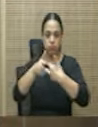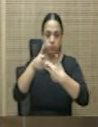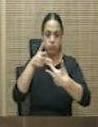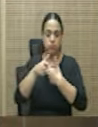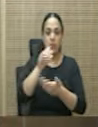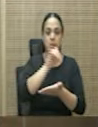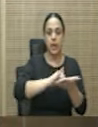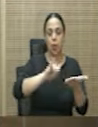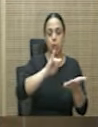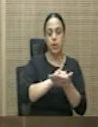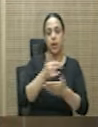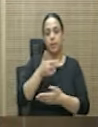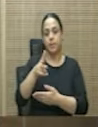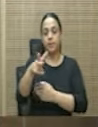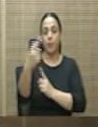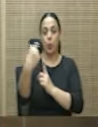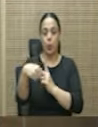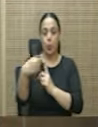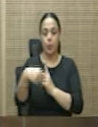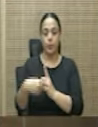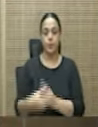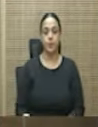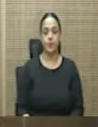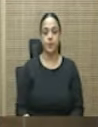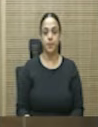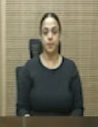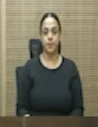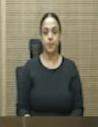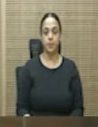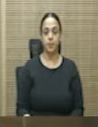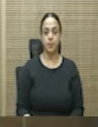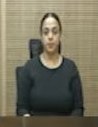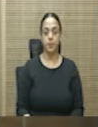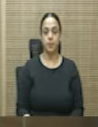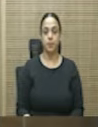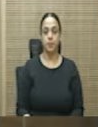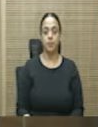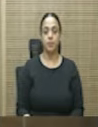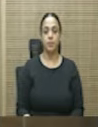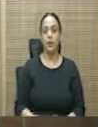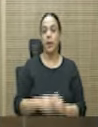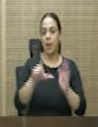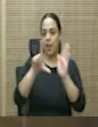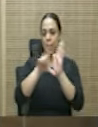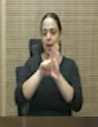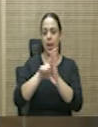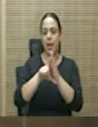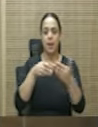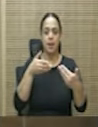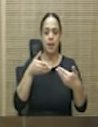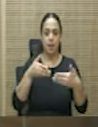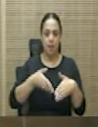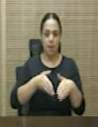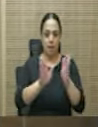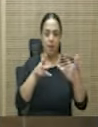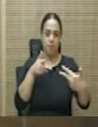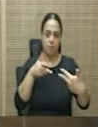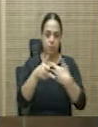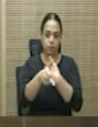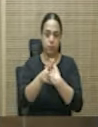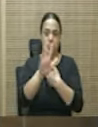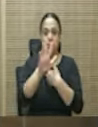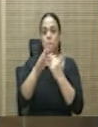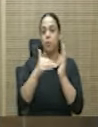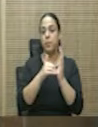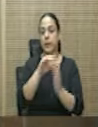les entretanto la ley de caminos públicos número 5 1060 le otorgó la potestad al ministerio obras